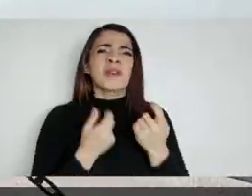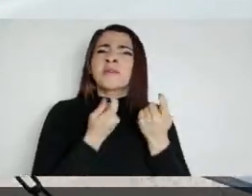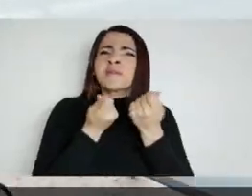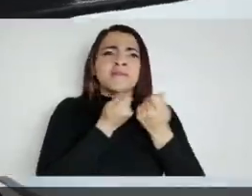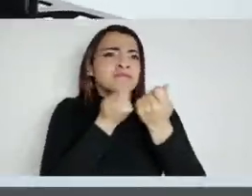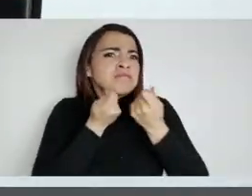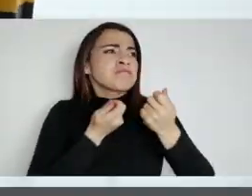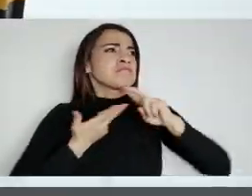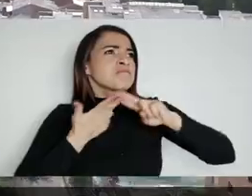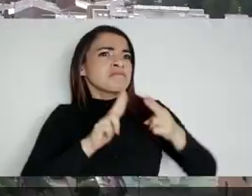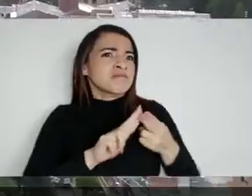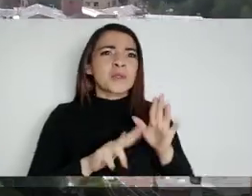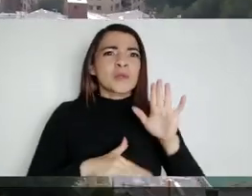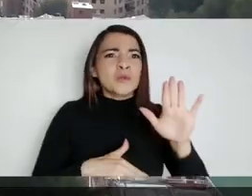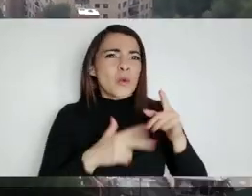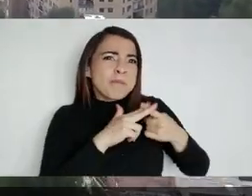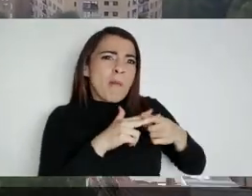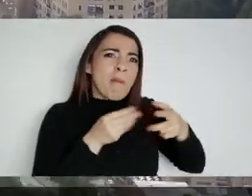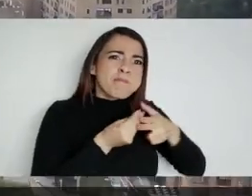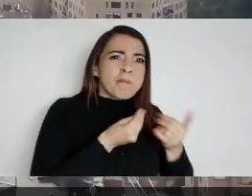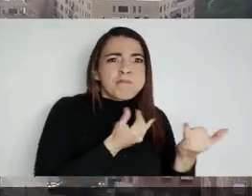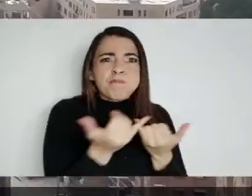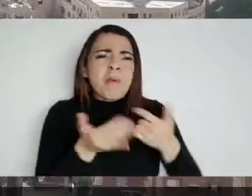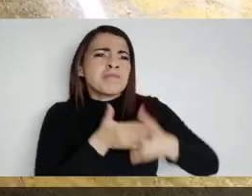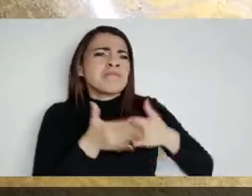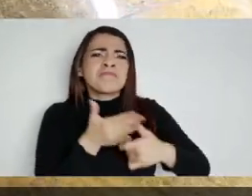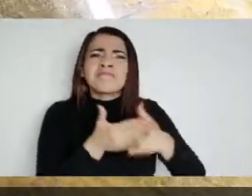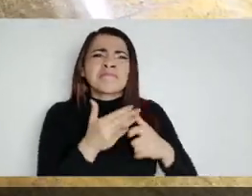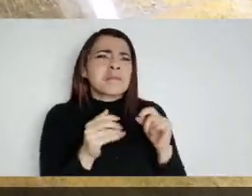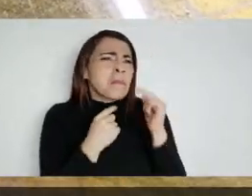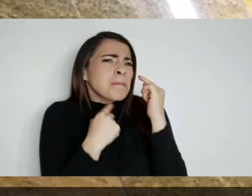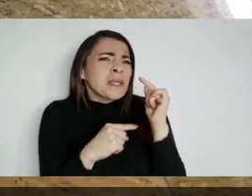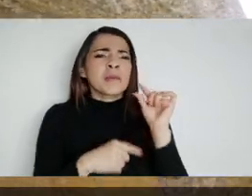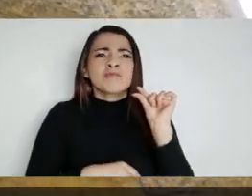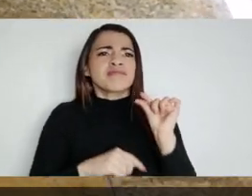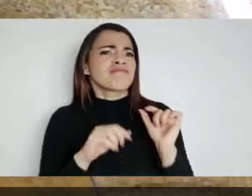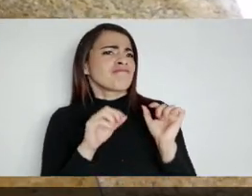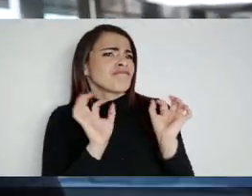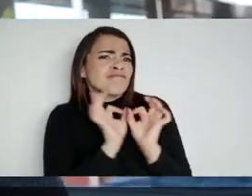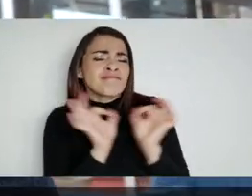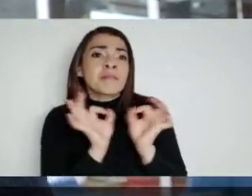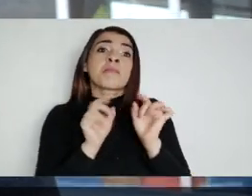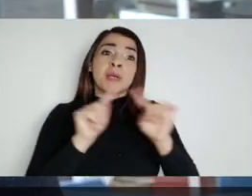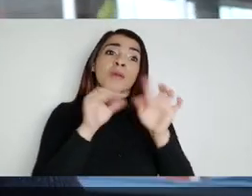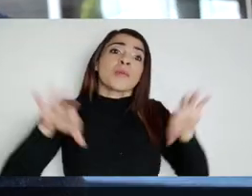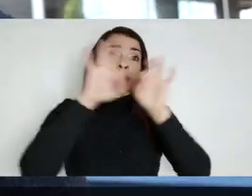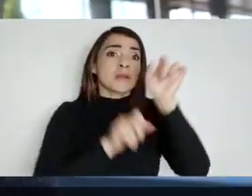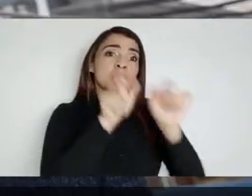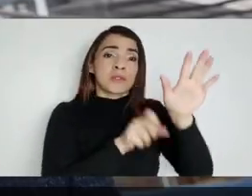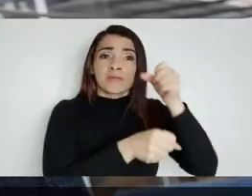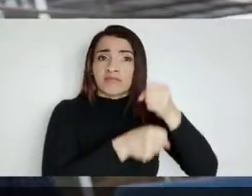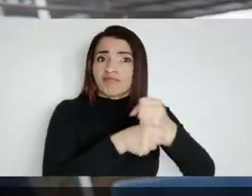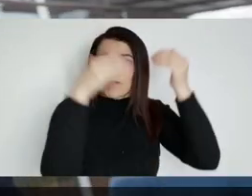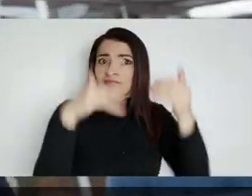costos, a veces asociados a estas implementaciones, son mínimos para el empleador o para la empresa, sin embargo, son de vital importancia para los trabajadores y para